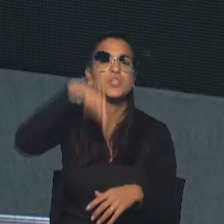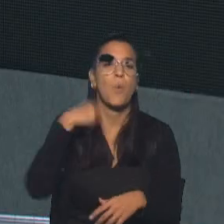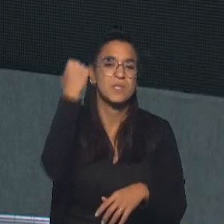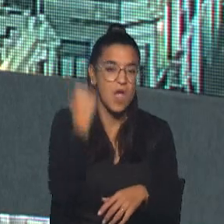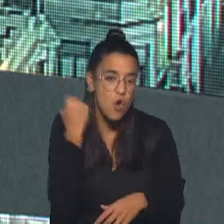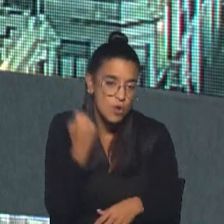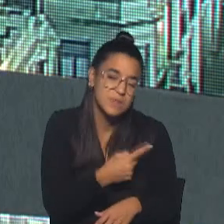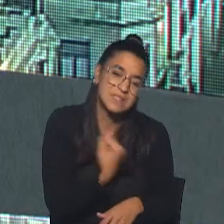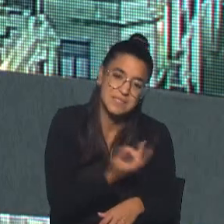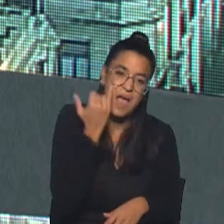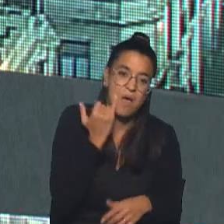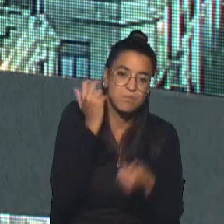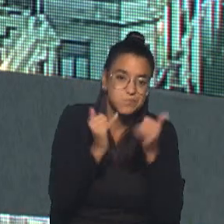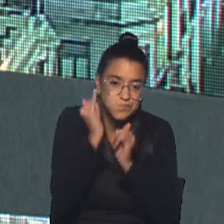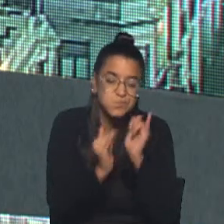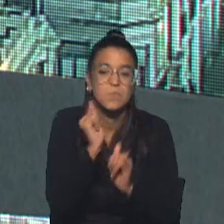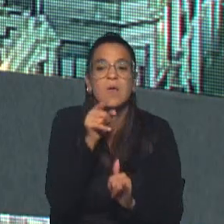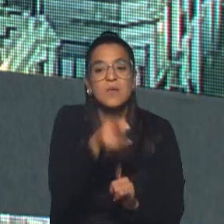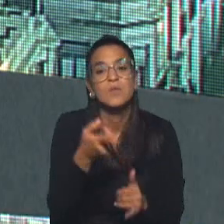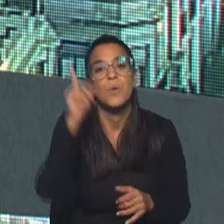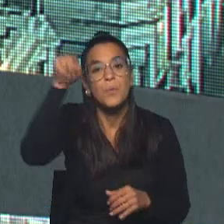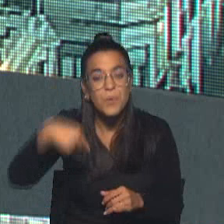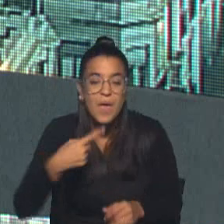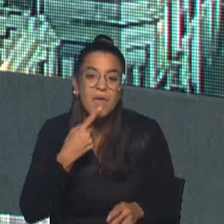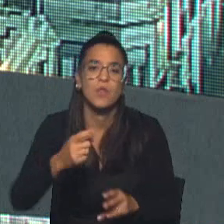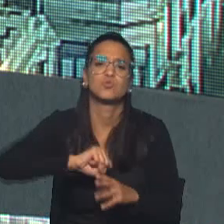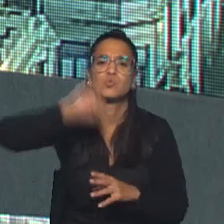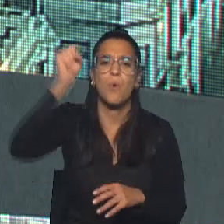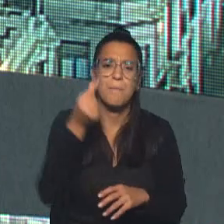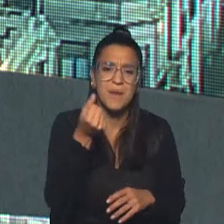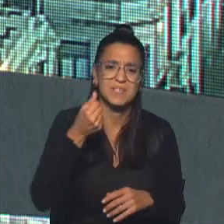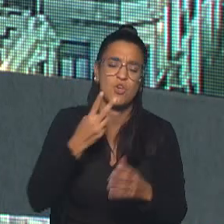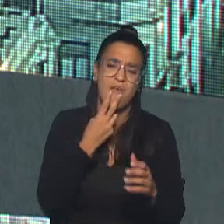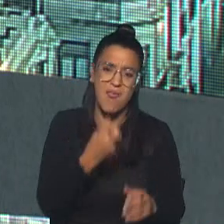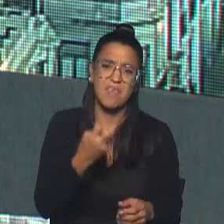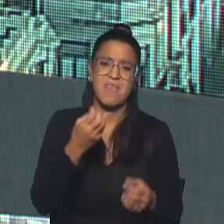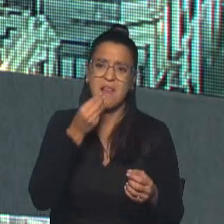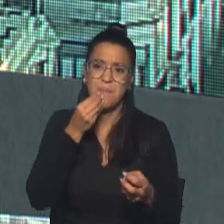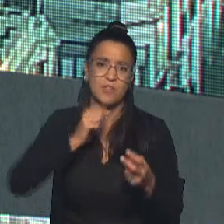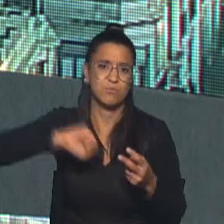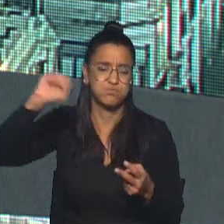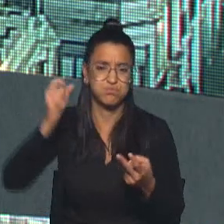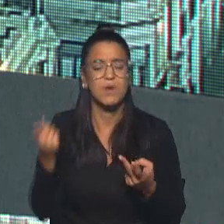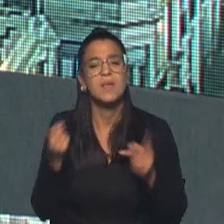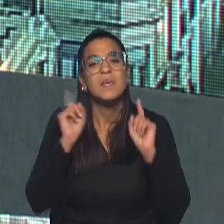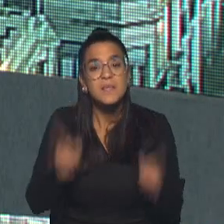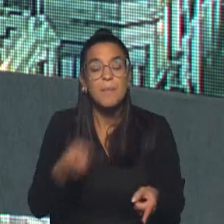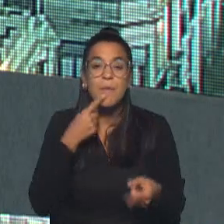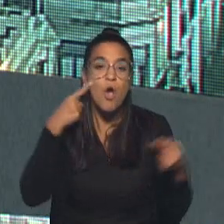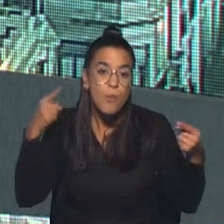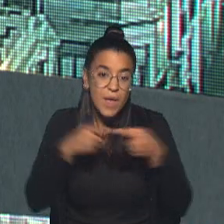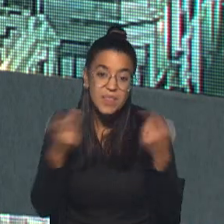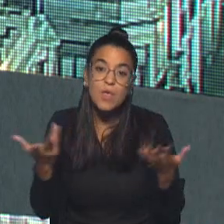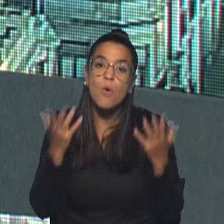económicas que ya venimos hablando. Eso te va a generar fuertes subas en los precios de la energía, de los alimentos. Muchas de las metas van a estar